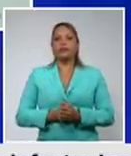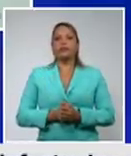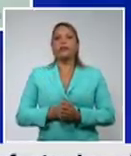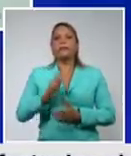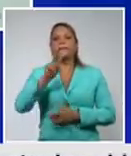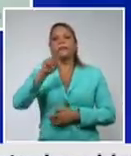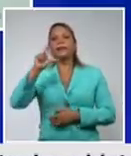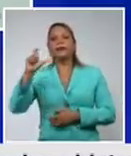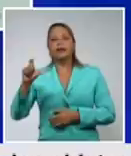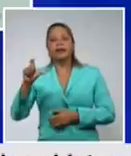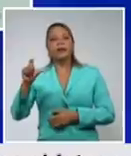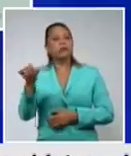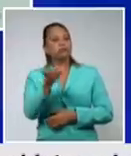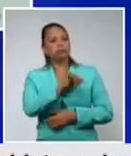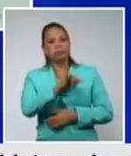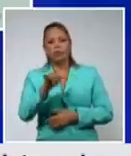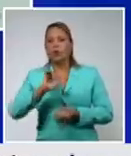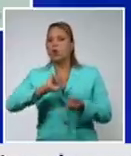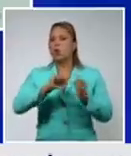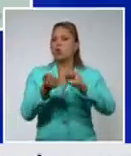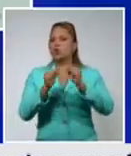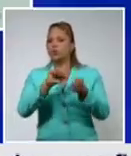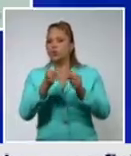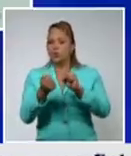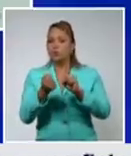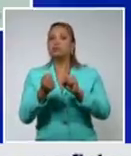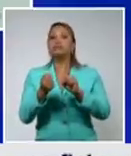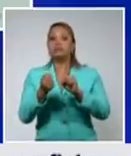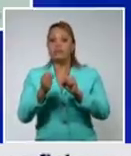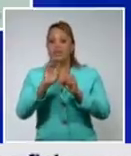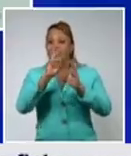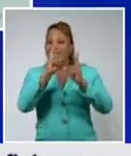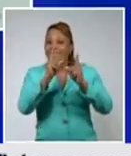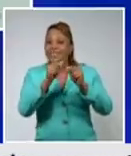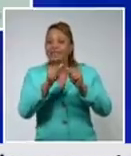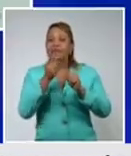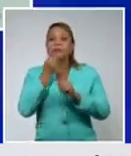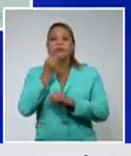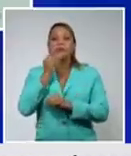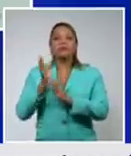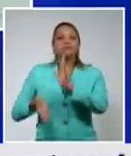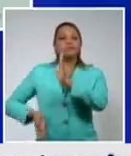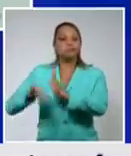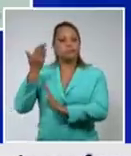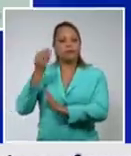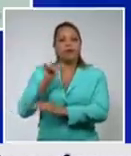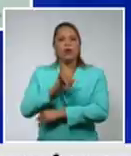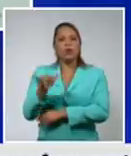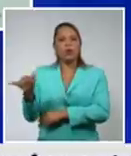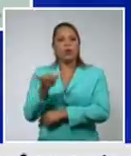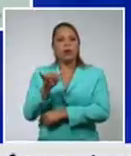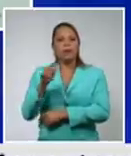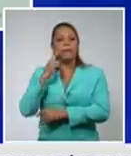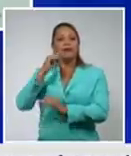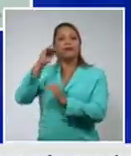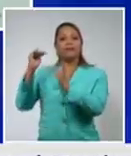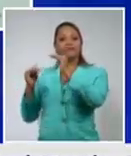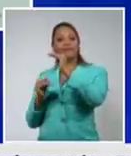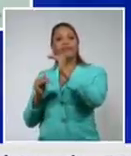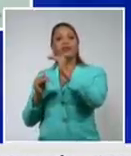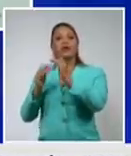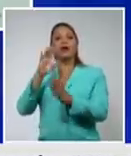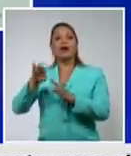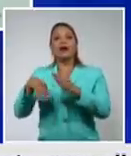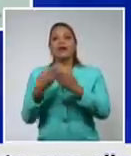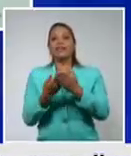que también mantiene un control, una cifra quizás pudiéramos decir elevada, pero incluso inferior al día anterior, 26